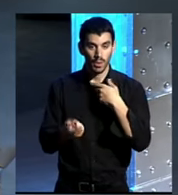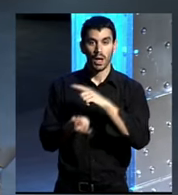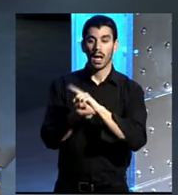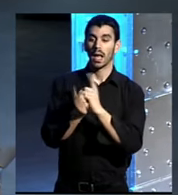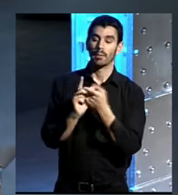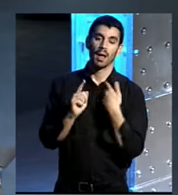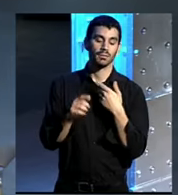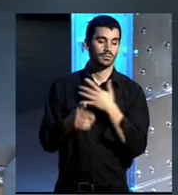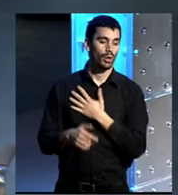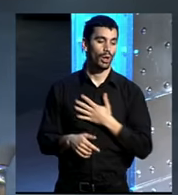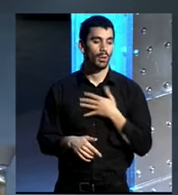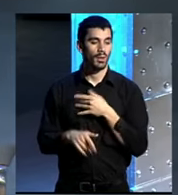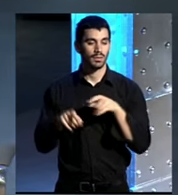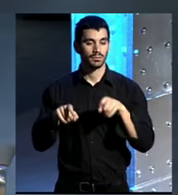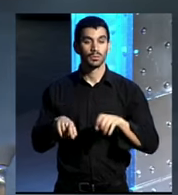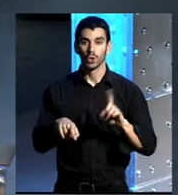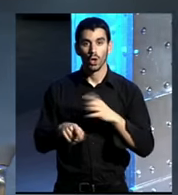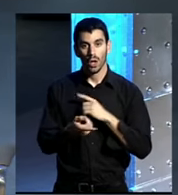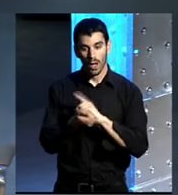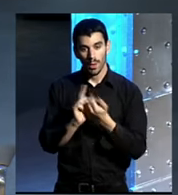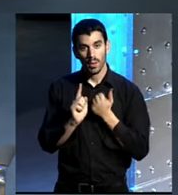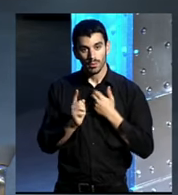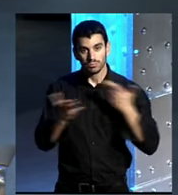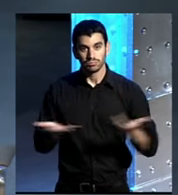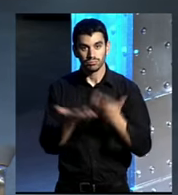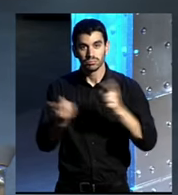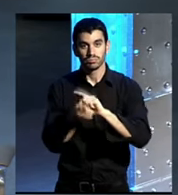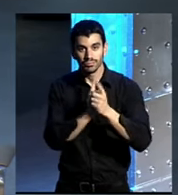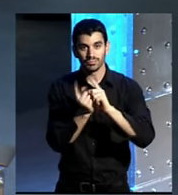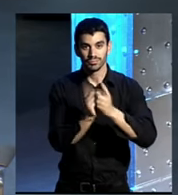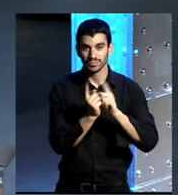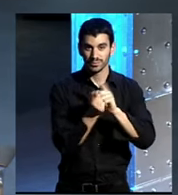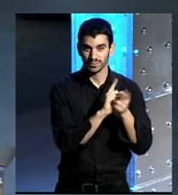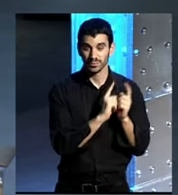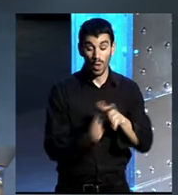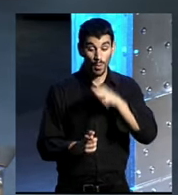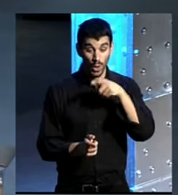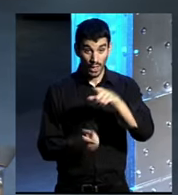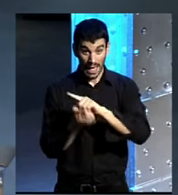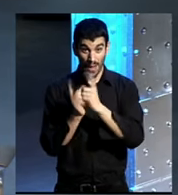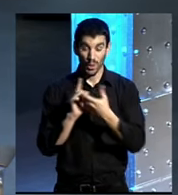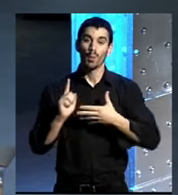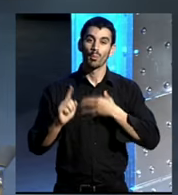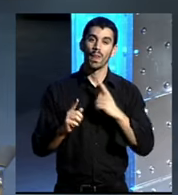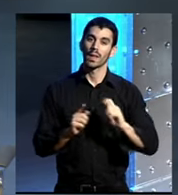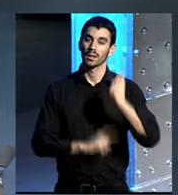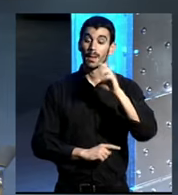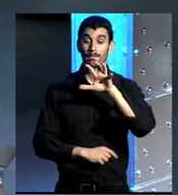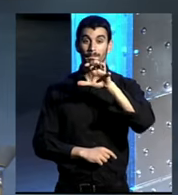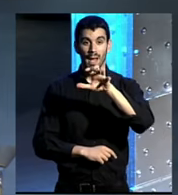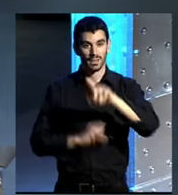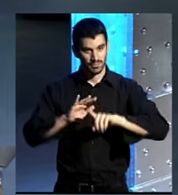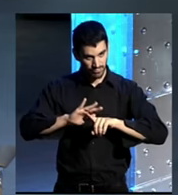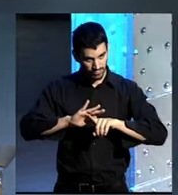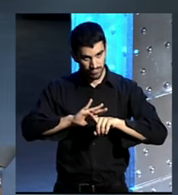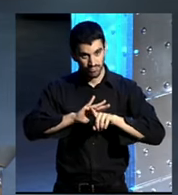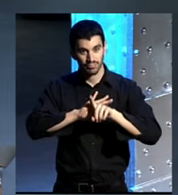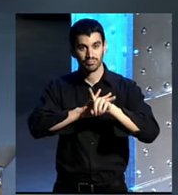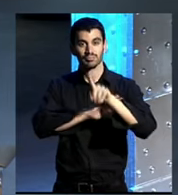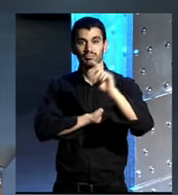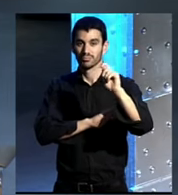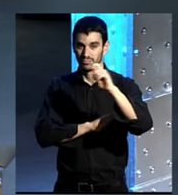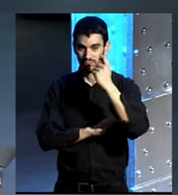pues sería una pena, porque realmente es lo que puede conducir a que los países efectivamente pues